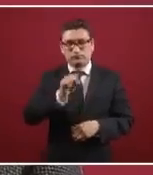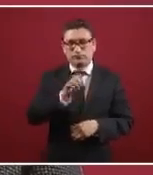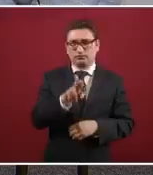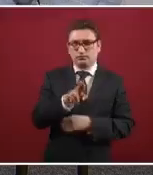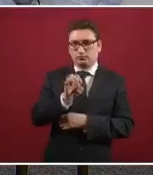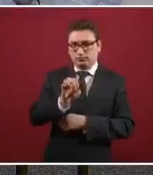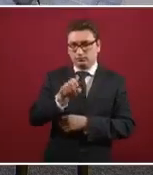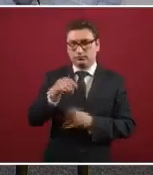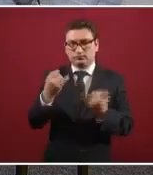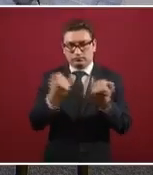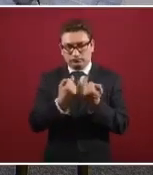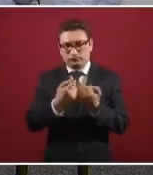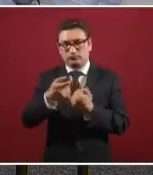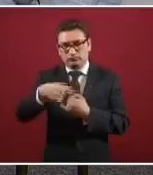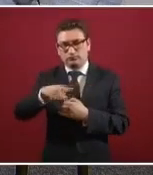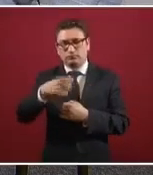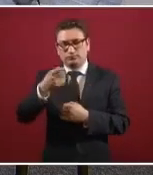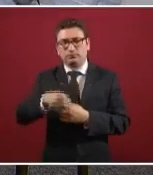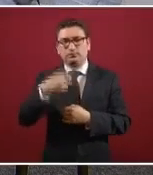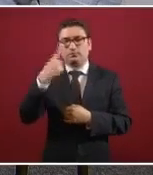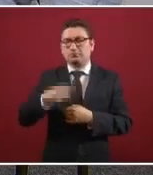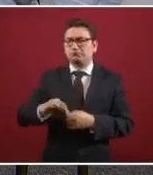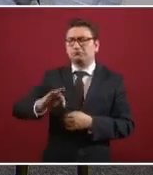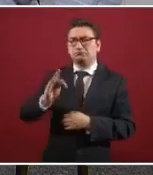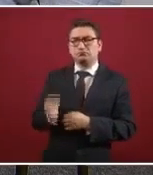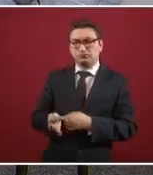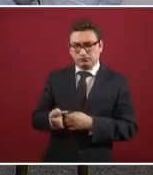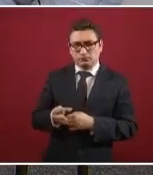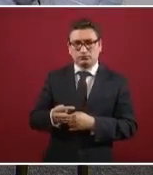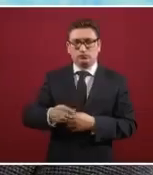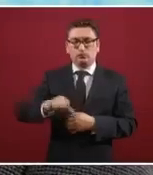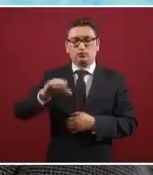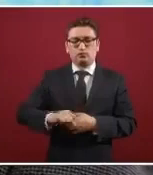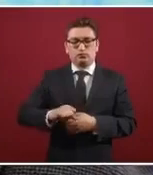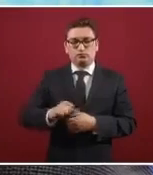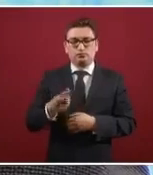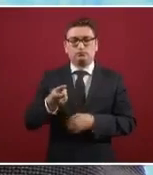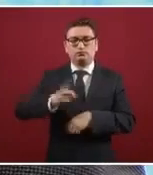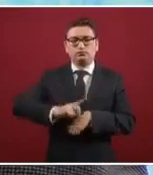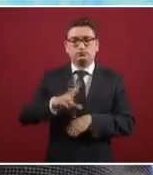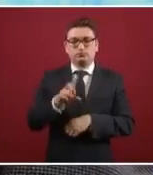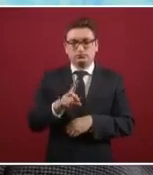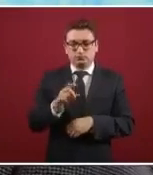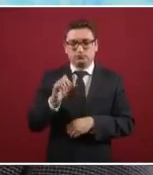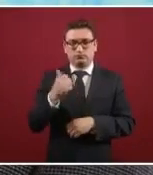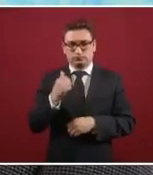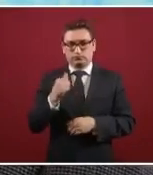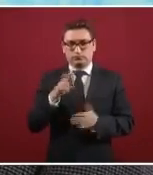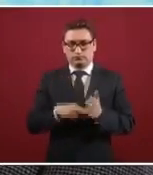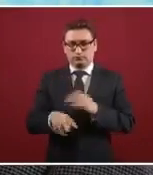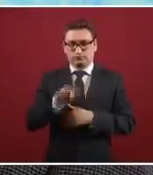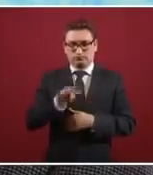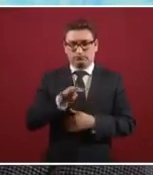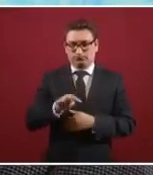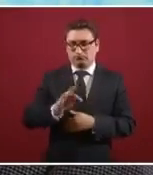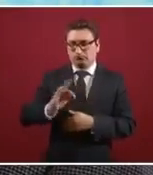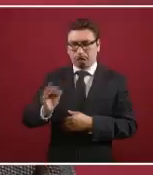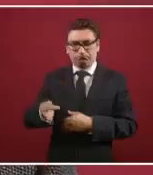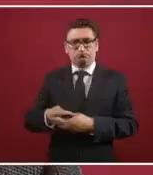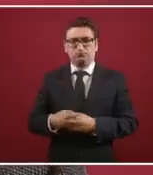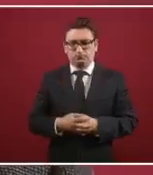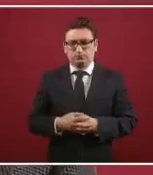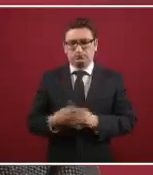Exteriores, para realizar dicha aceptación a partir del día de hoy, 30 de agosto de 2019. Esto